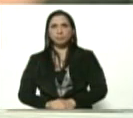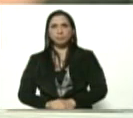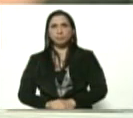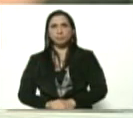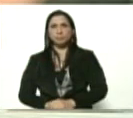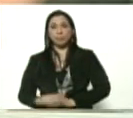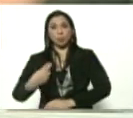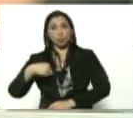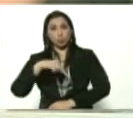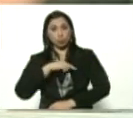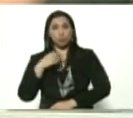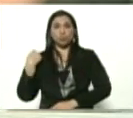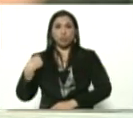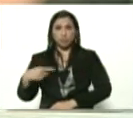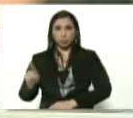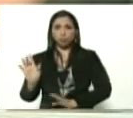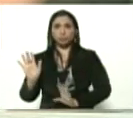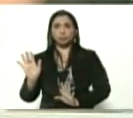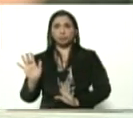Nosotros tenemos